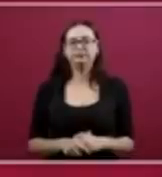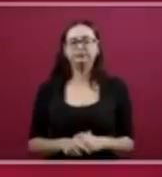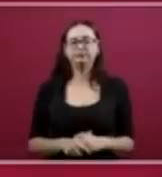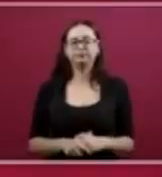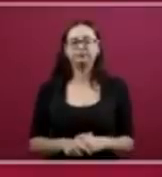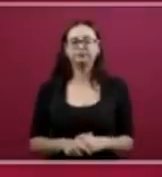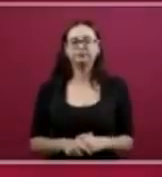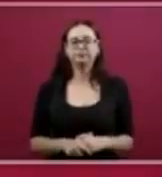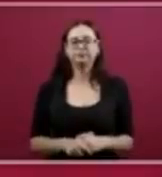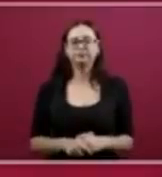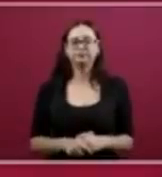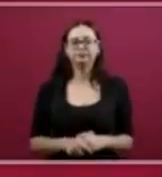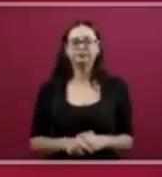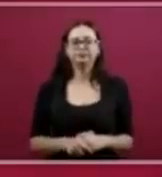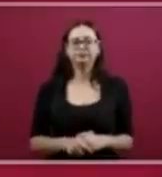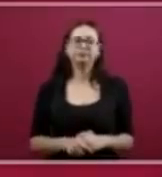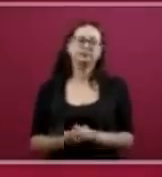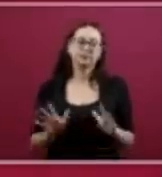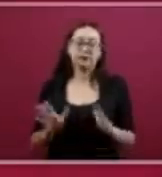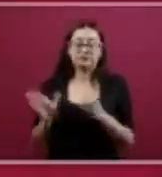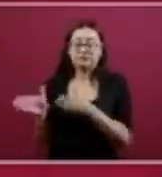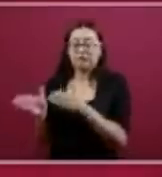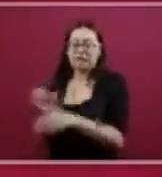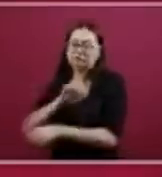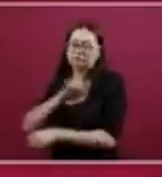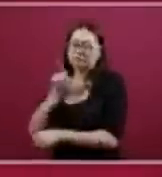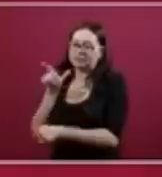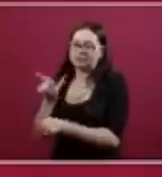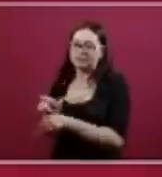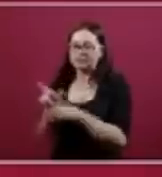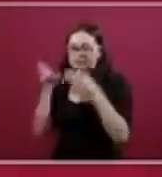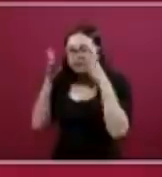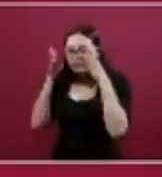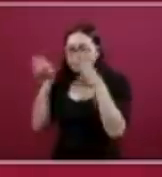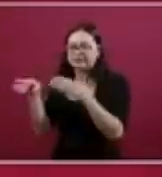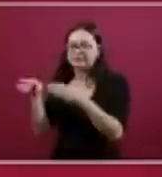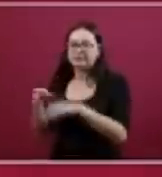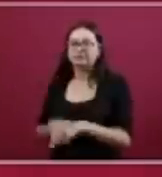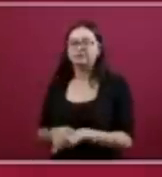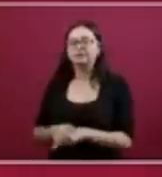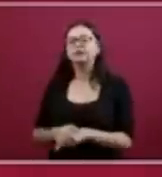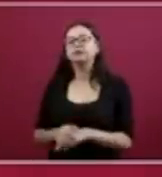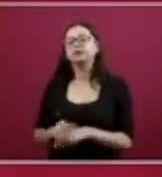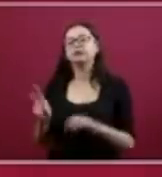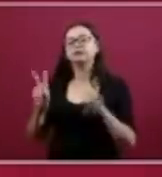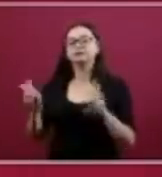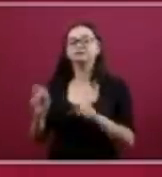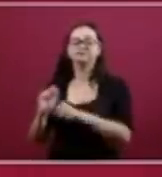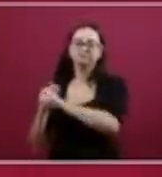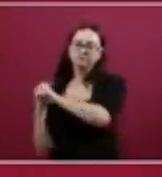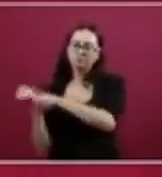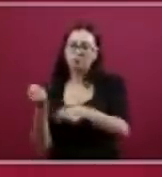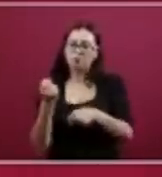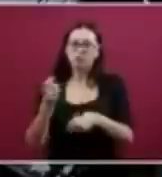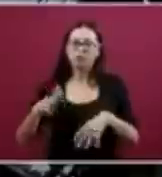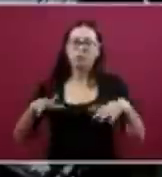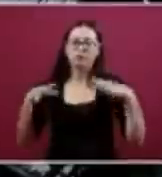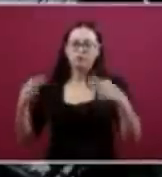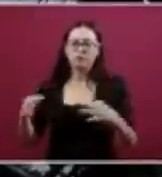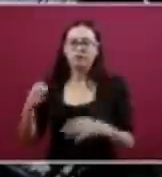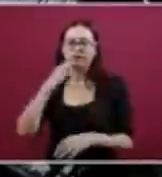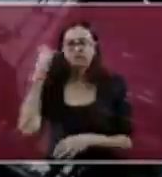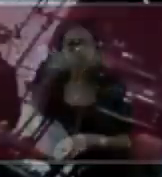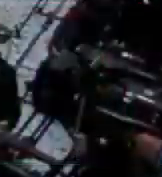Esto es algo especial. Para, en el caso del béisbol, crear las escuelas,